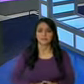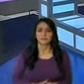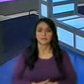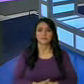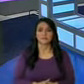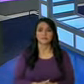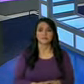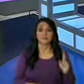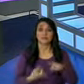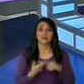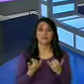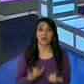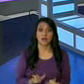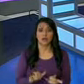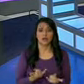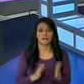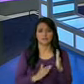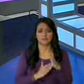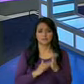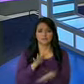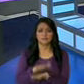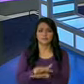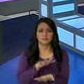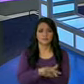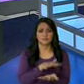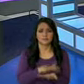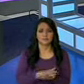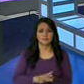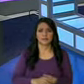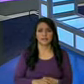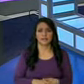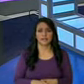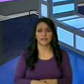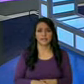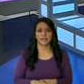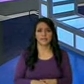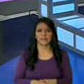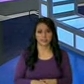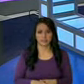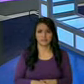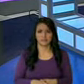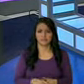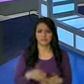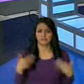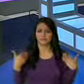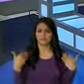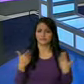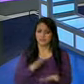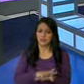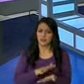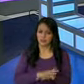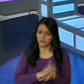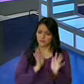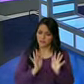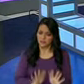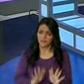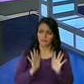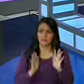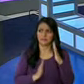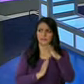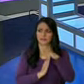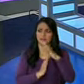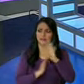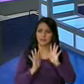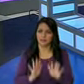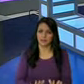hasta el momento ha sido bastante pacífica, bastante pacífico el tema, así que nos alegramos y esperamos que así se mantenga, por favor, amigos que